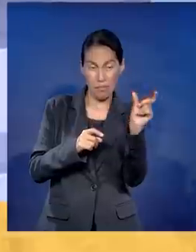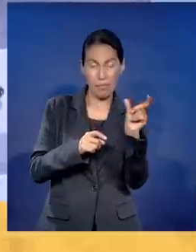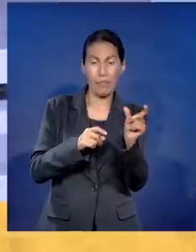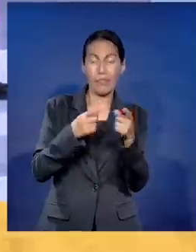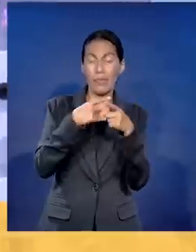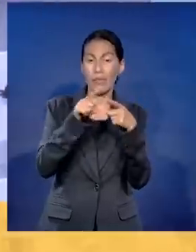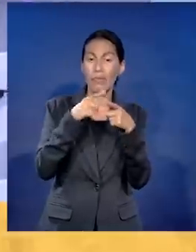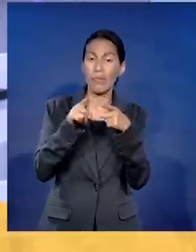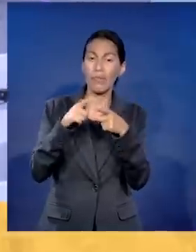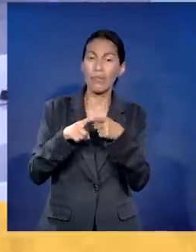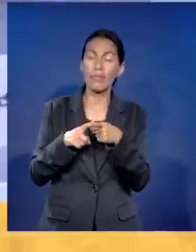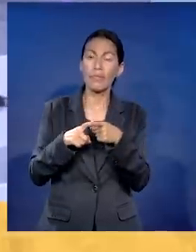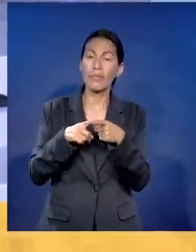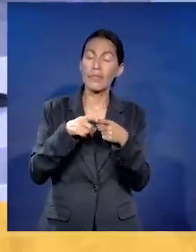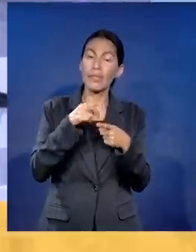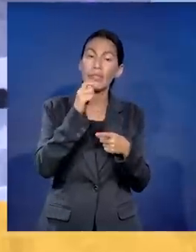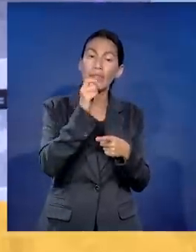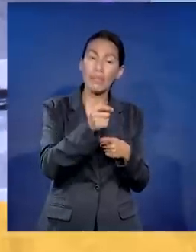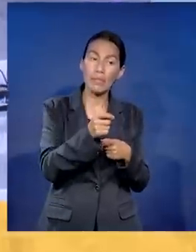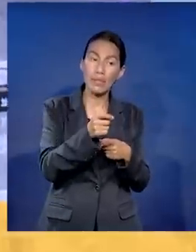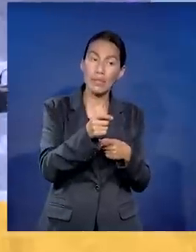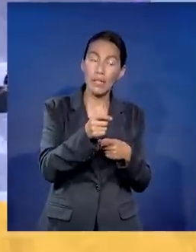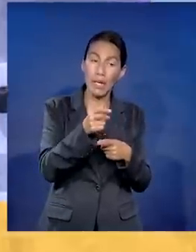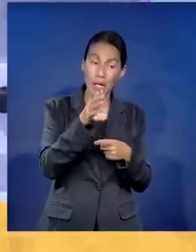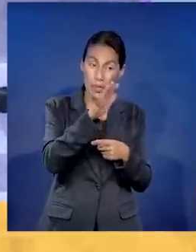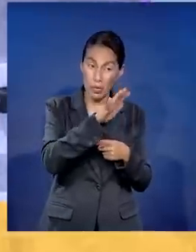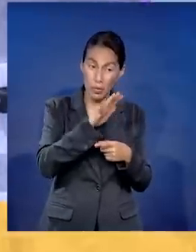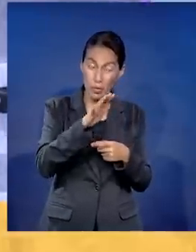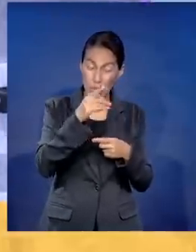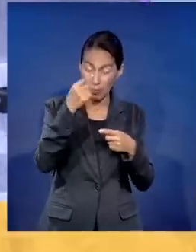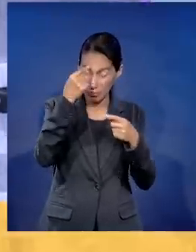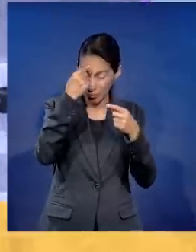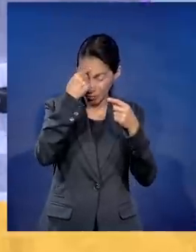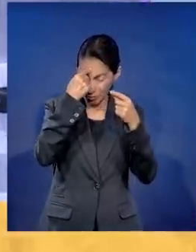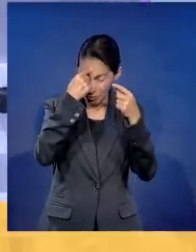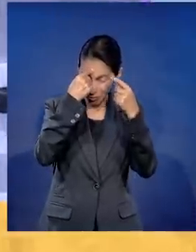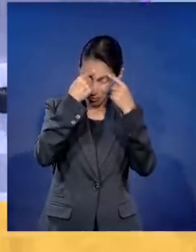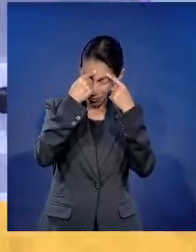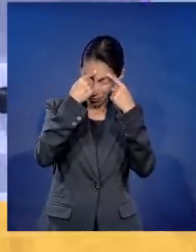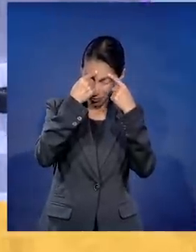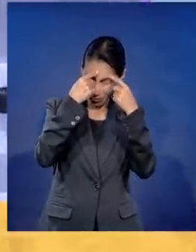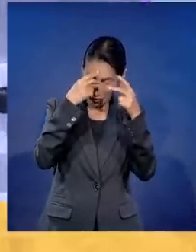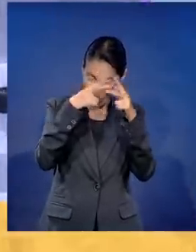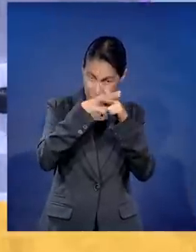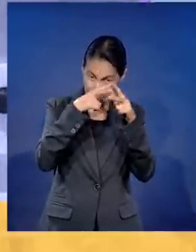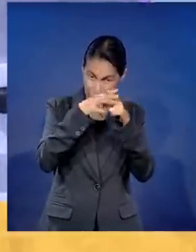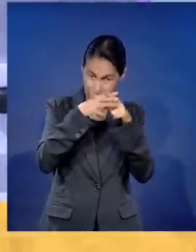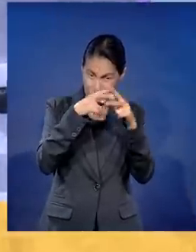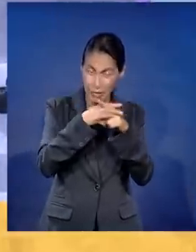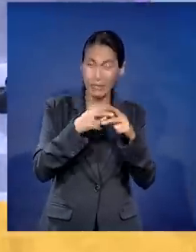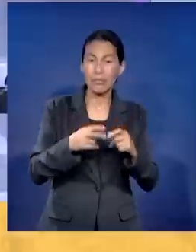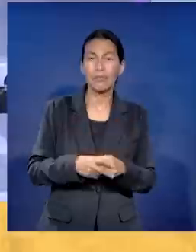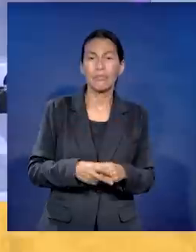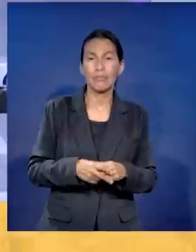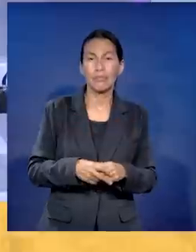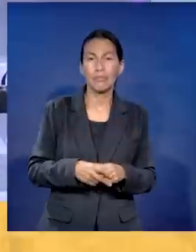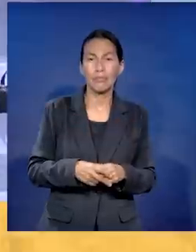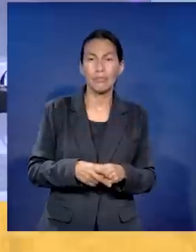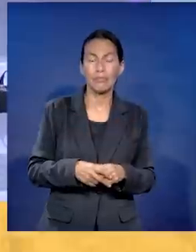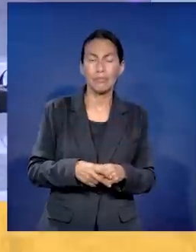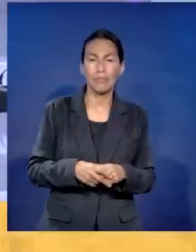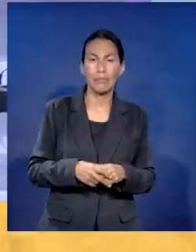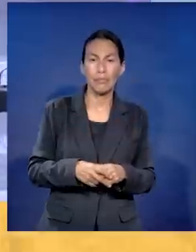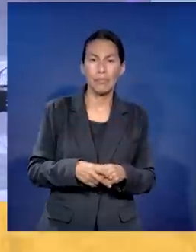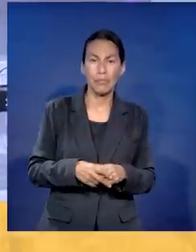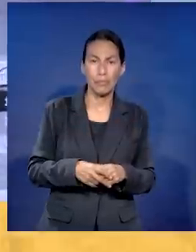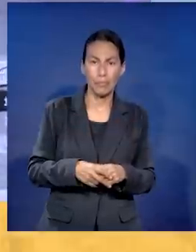pensamientos la Biblia está diciendo que esta guerra está en la mente la mente de